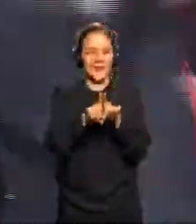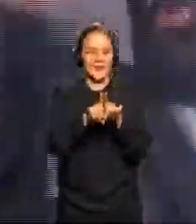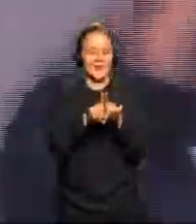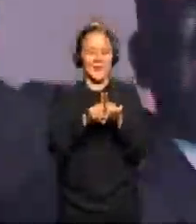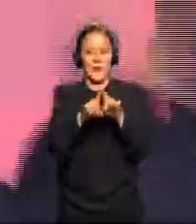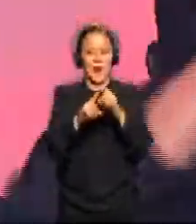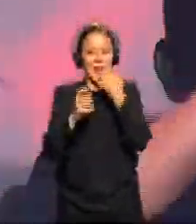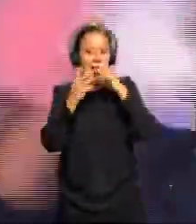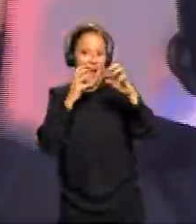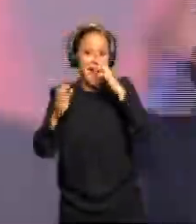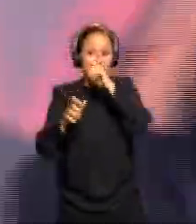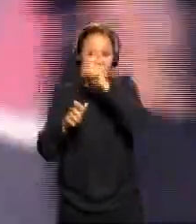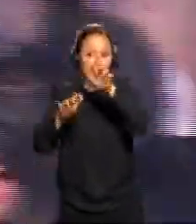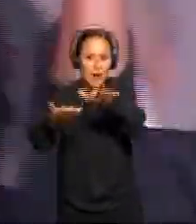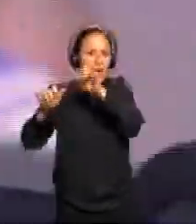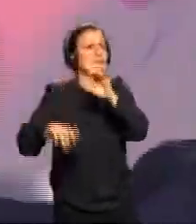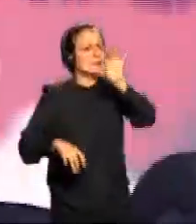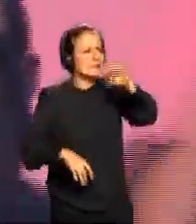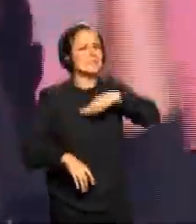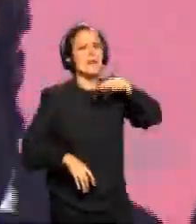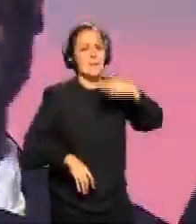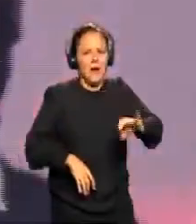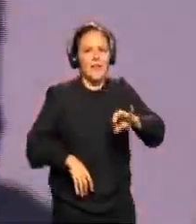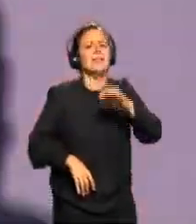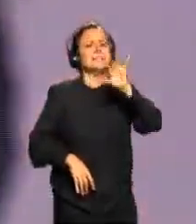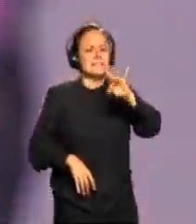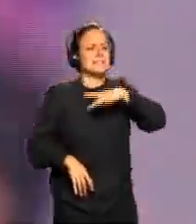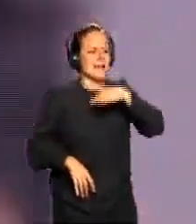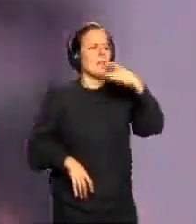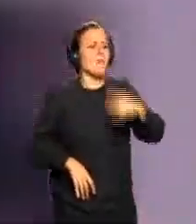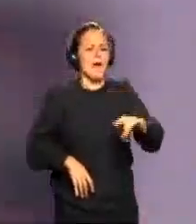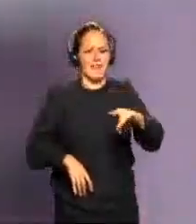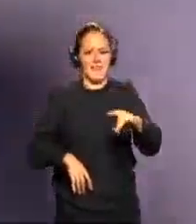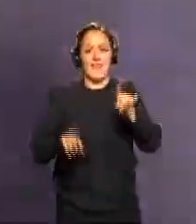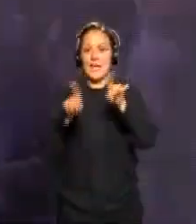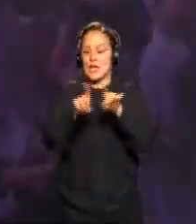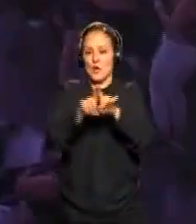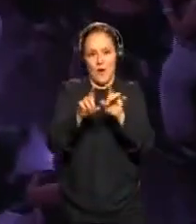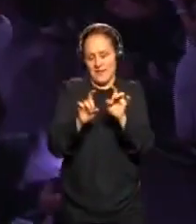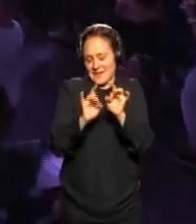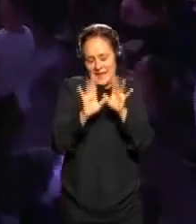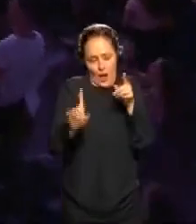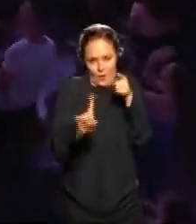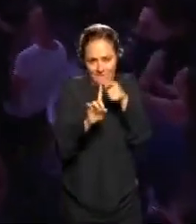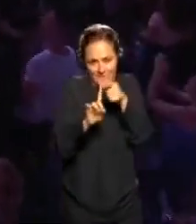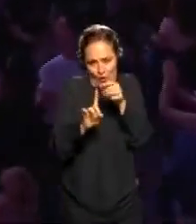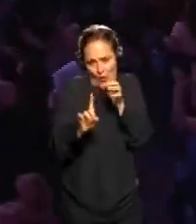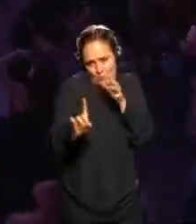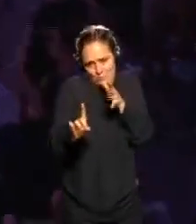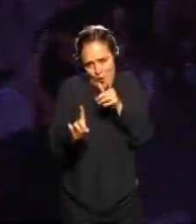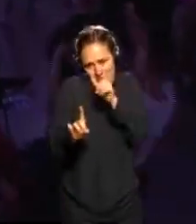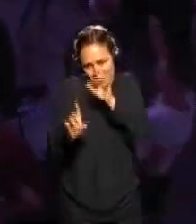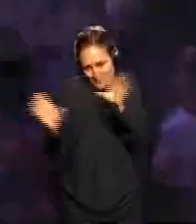con el coro ahora de Sí Se Puede. Escuchen, en una clara referencia a